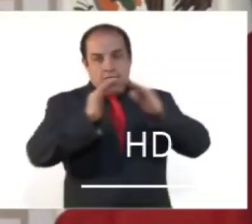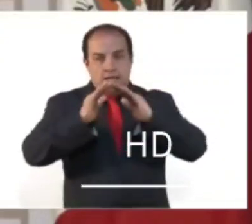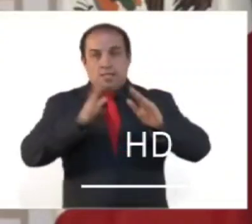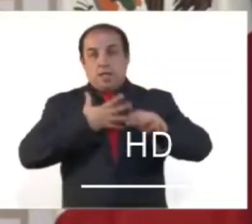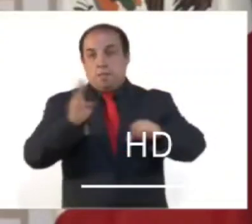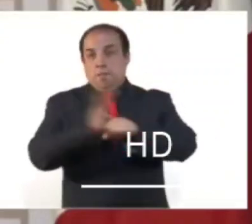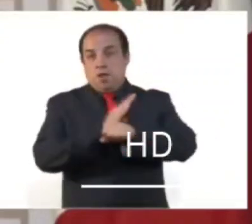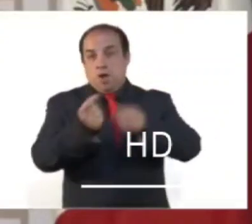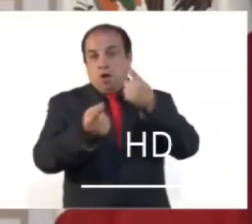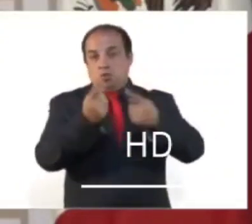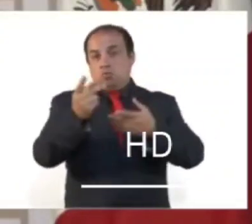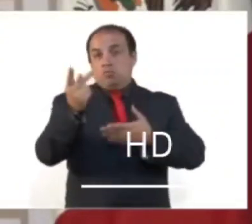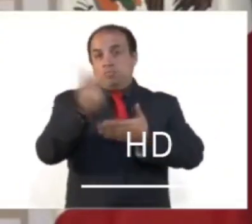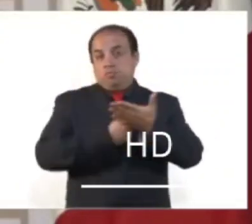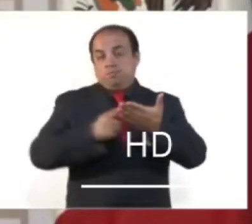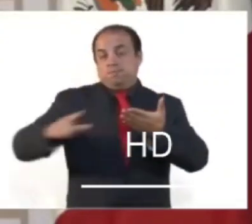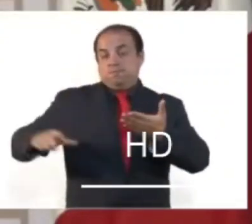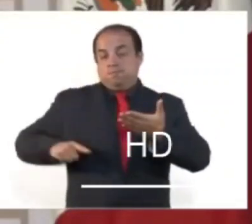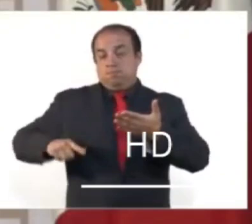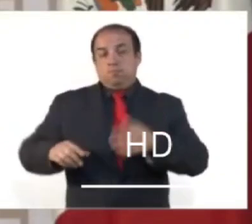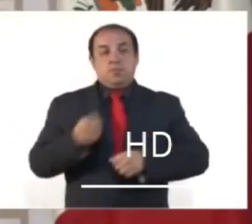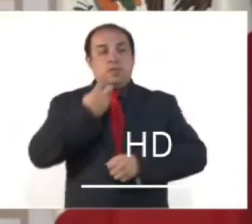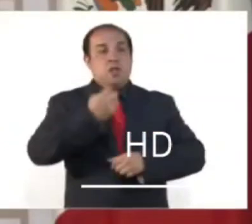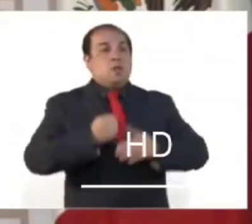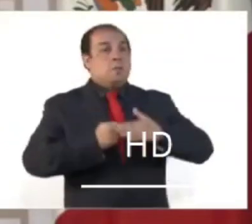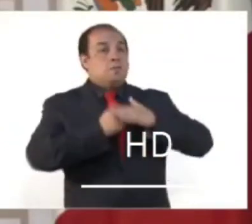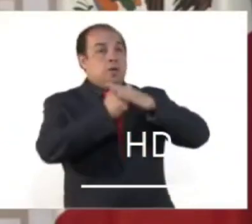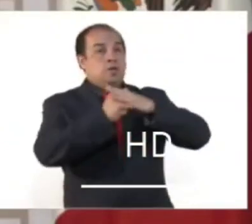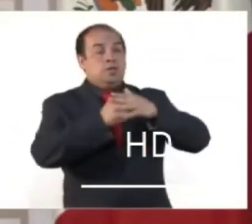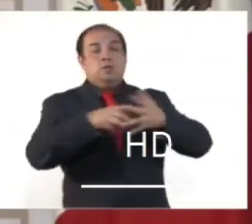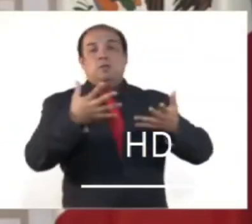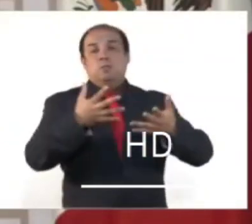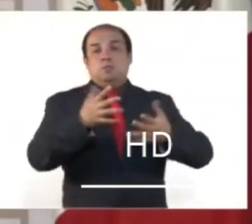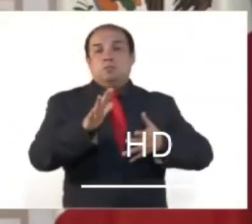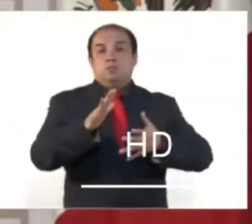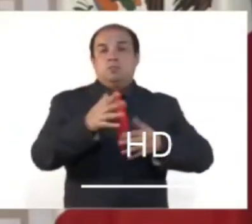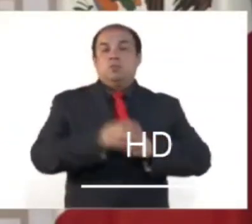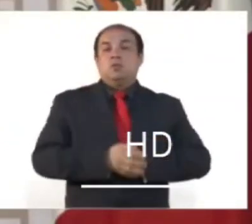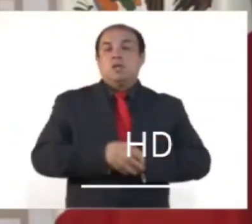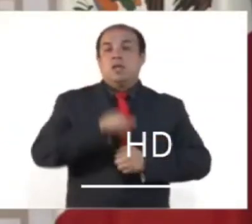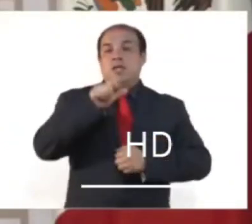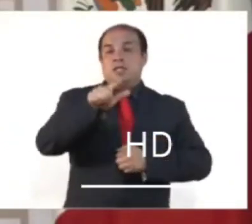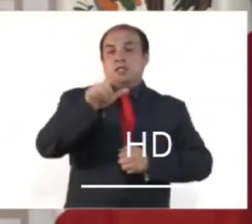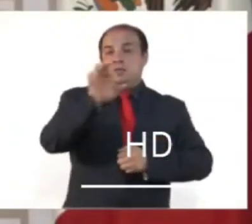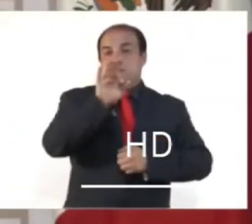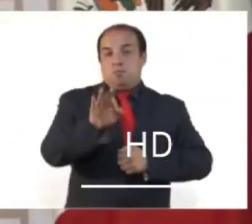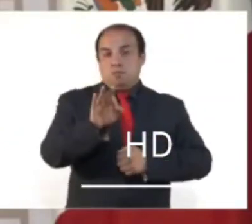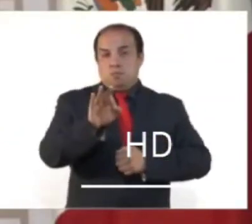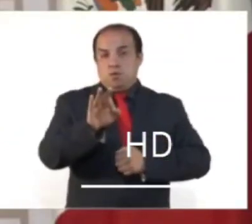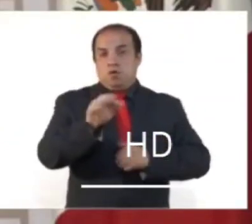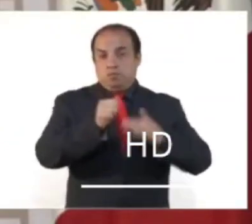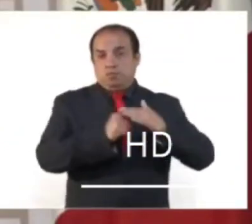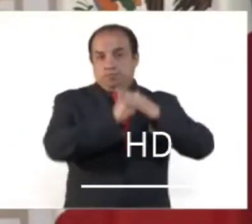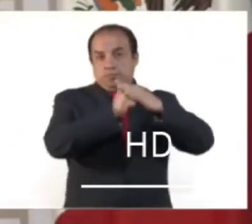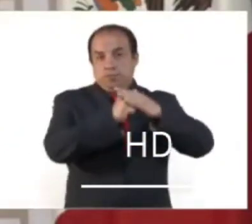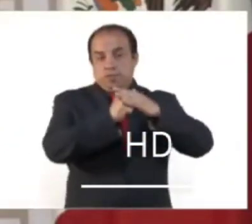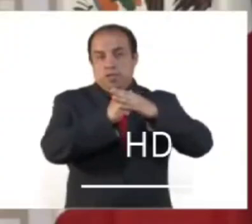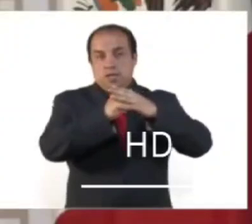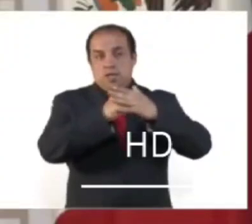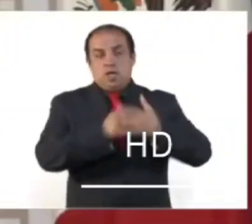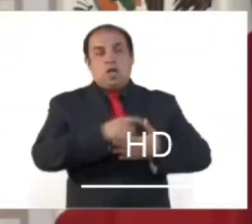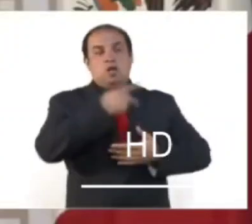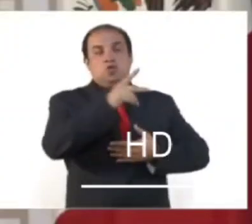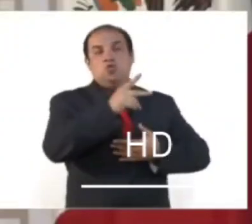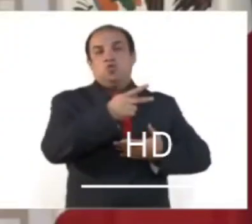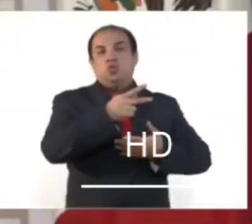social, lo cual fortalece en un promedio por lo menos de un 17% el ingreso